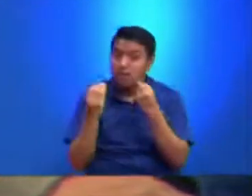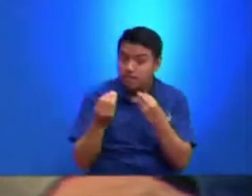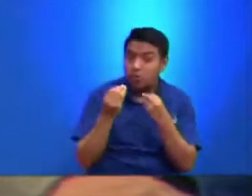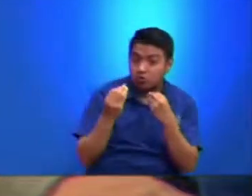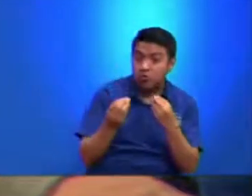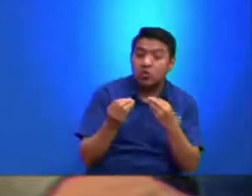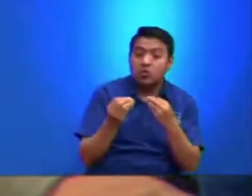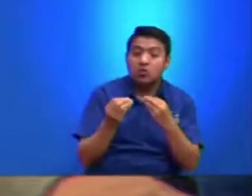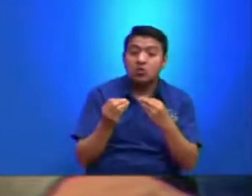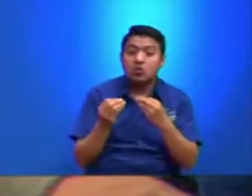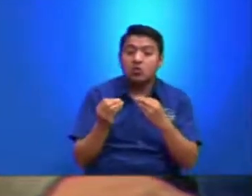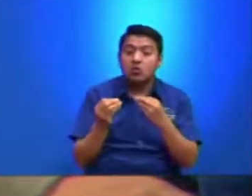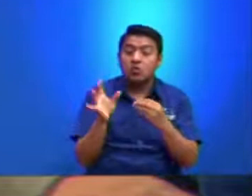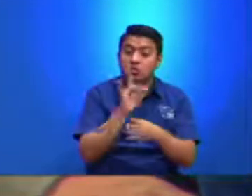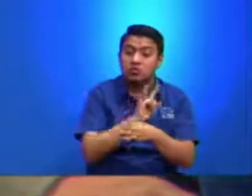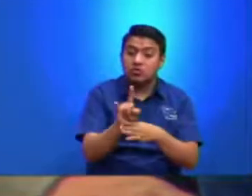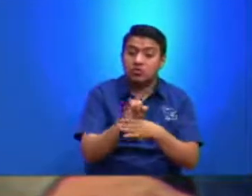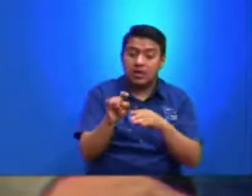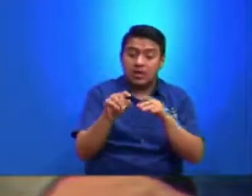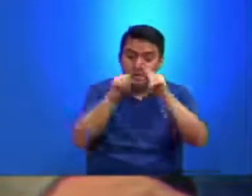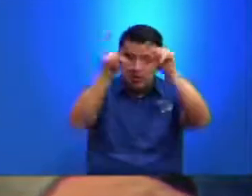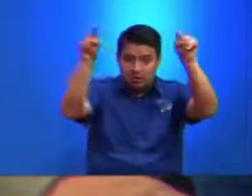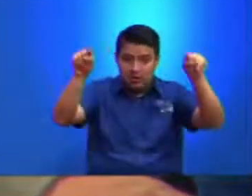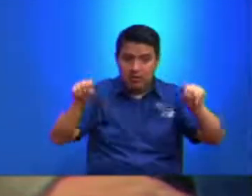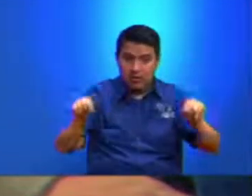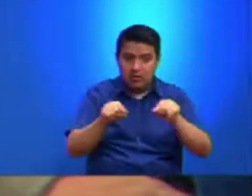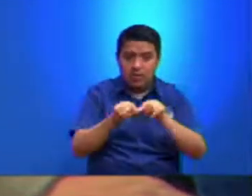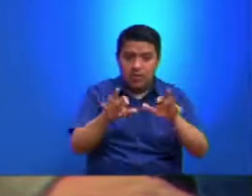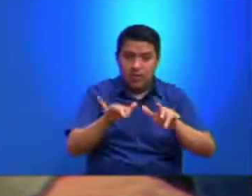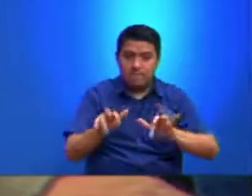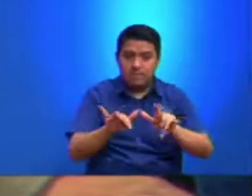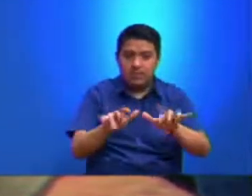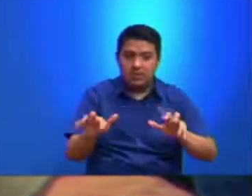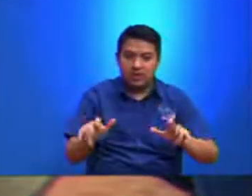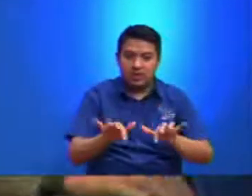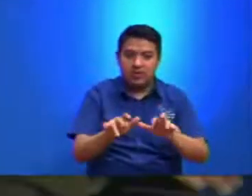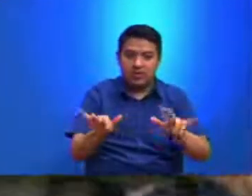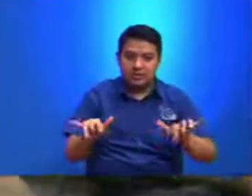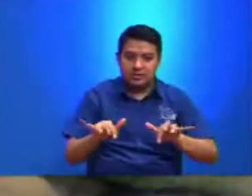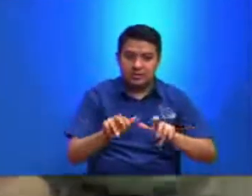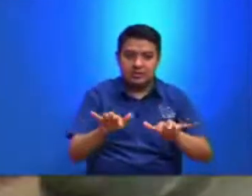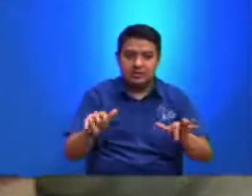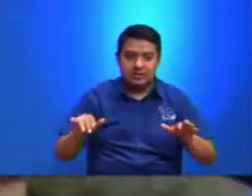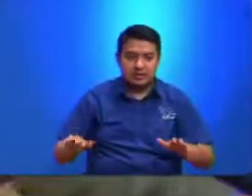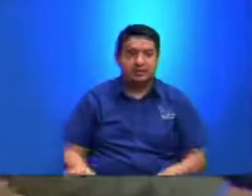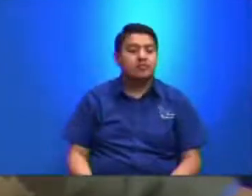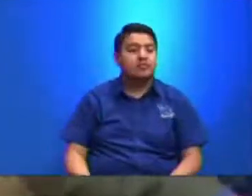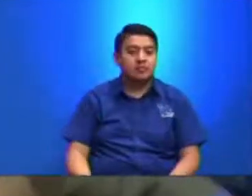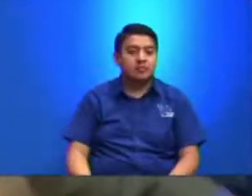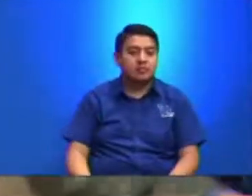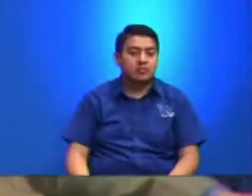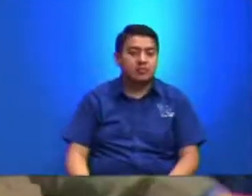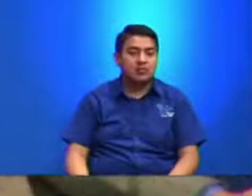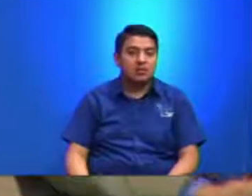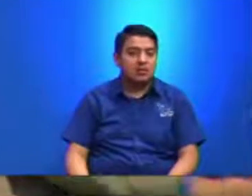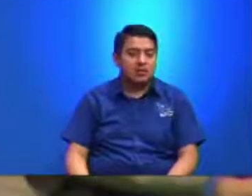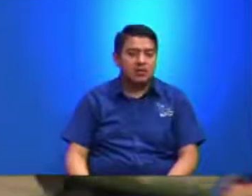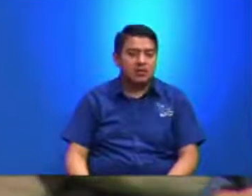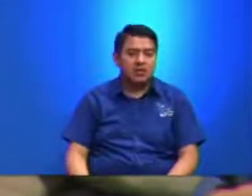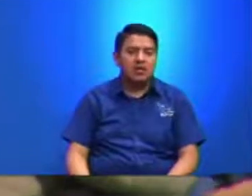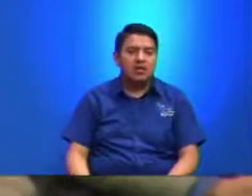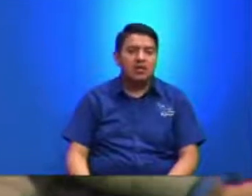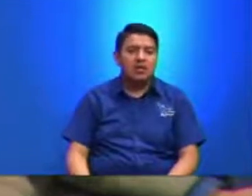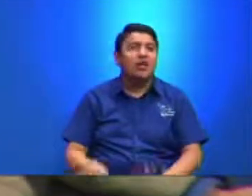y el uso de los aparatos. Híjole. Estos. De lejos te voy a ver, manito. No, lo que pasa es que la persona deja